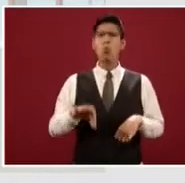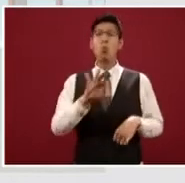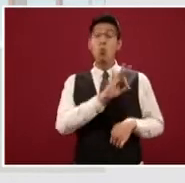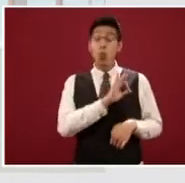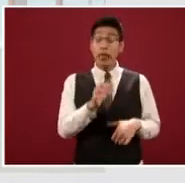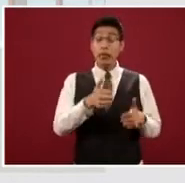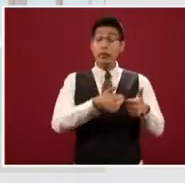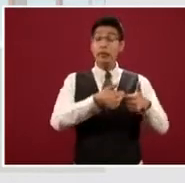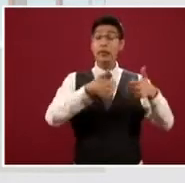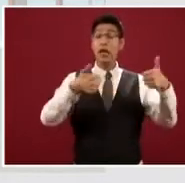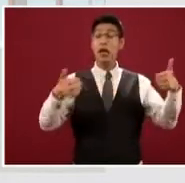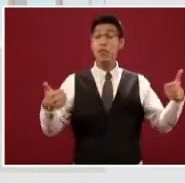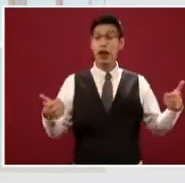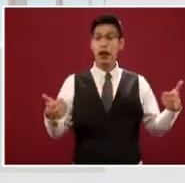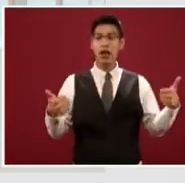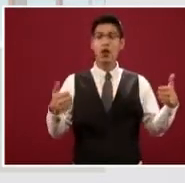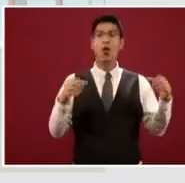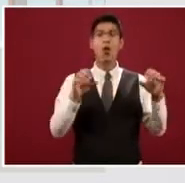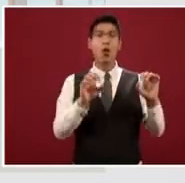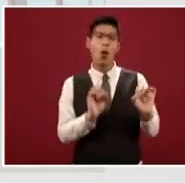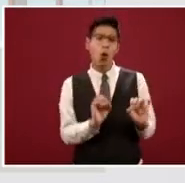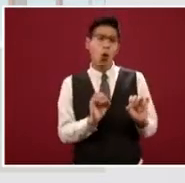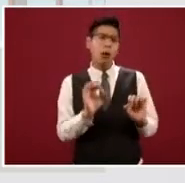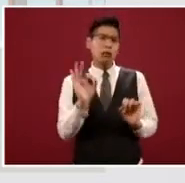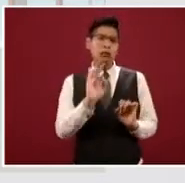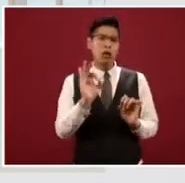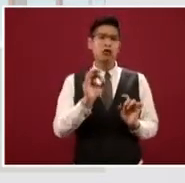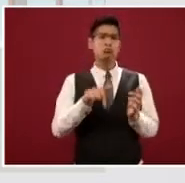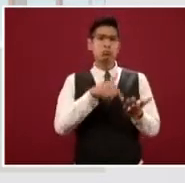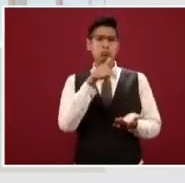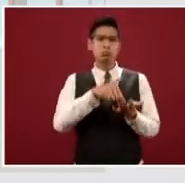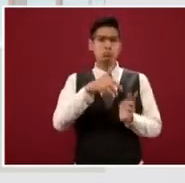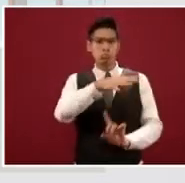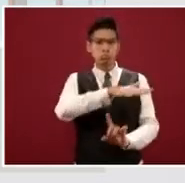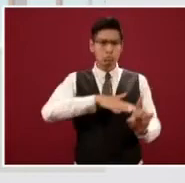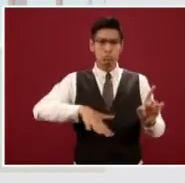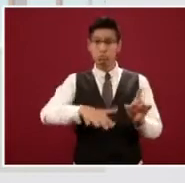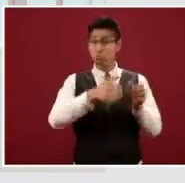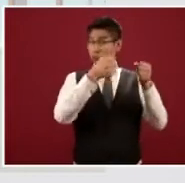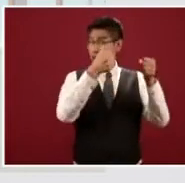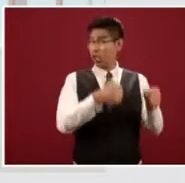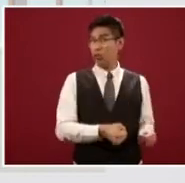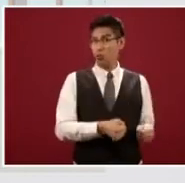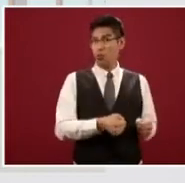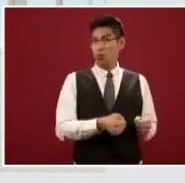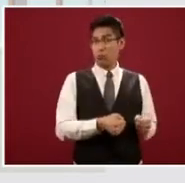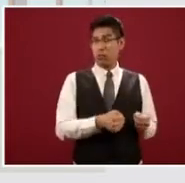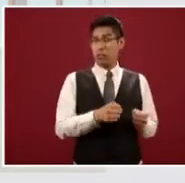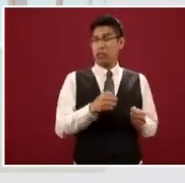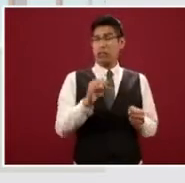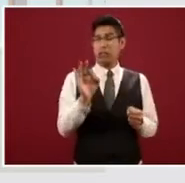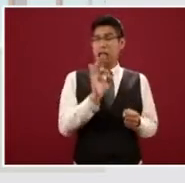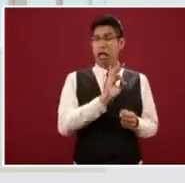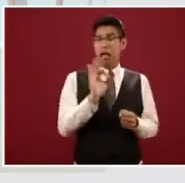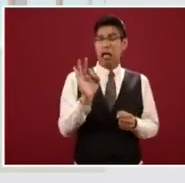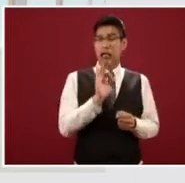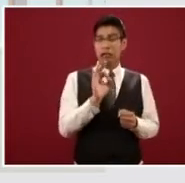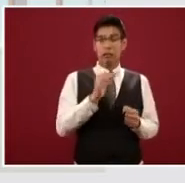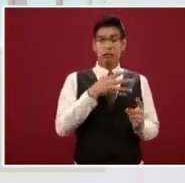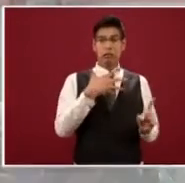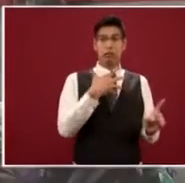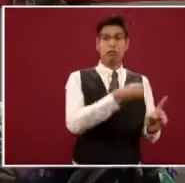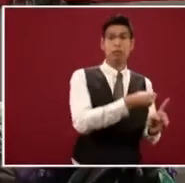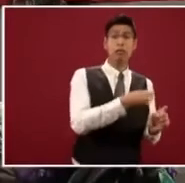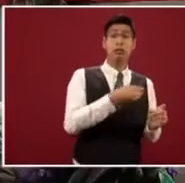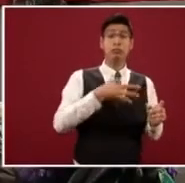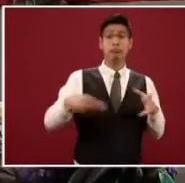lejos o por lo menos en un ambiente seguro de lo que pudiera significar una